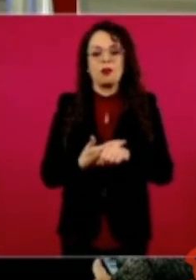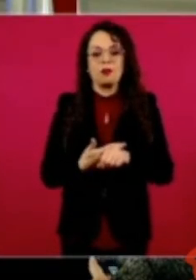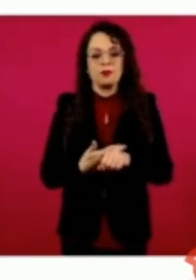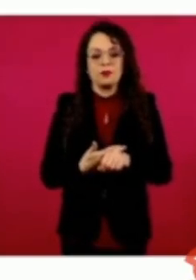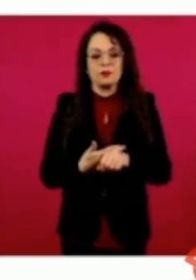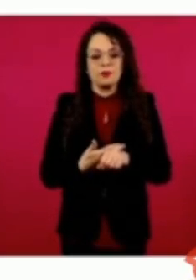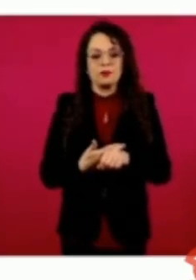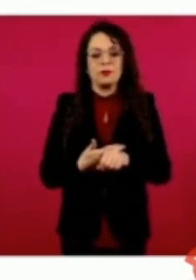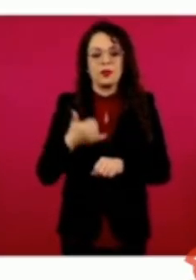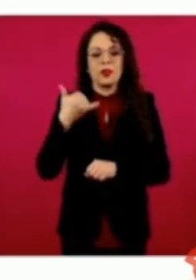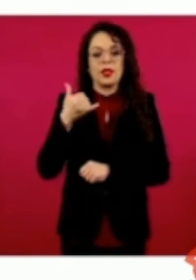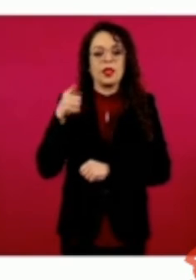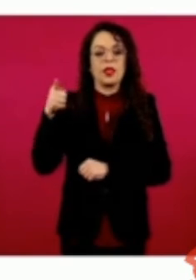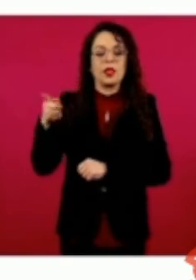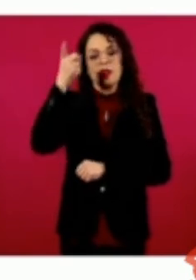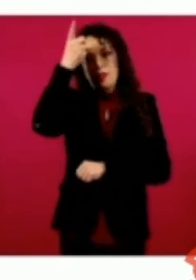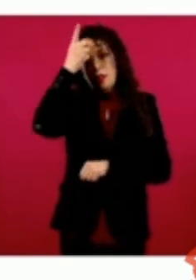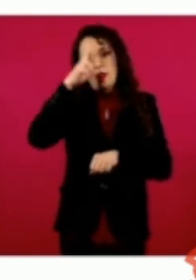del ayuntamiento.